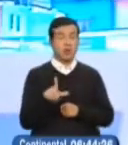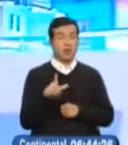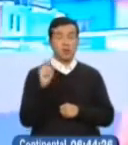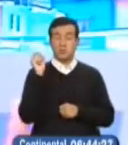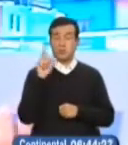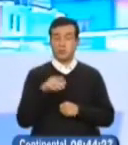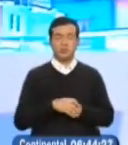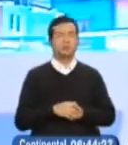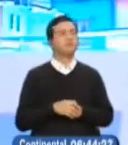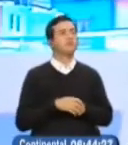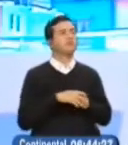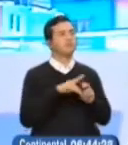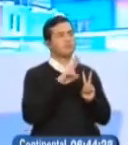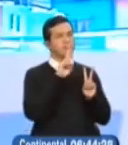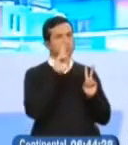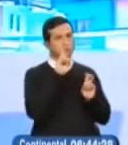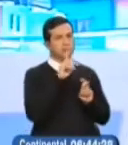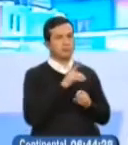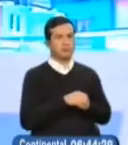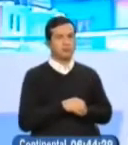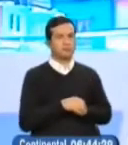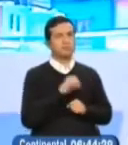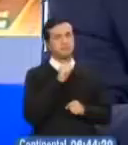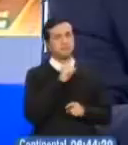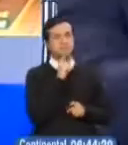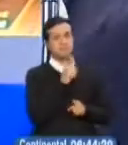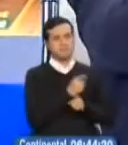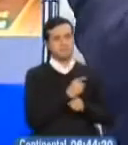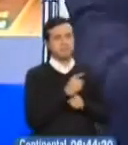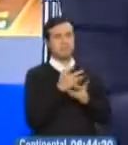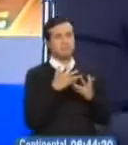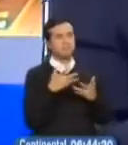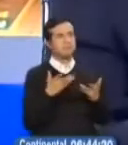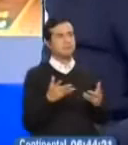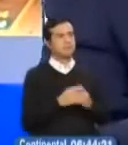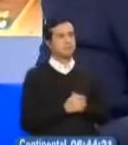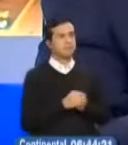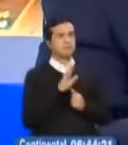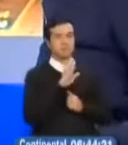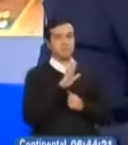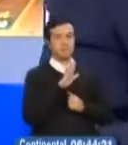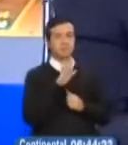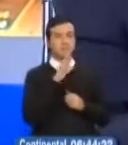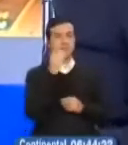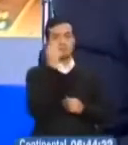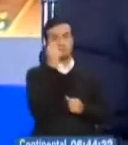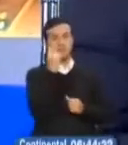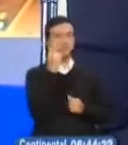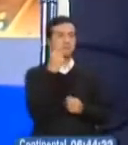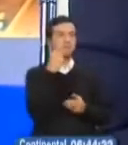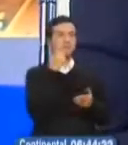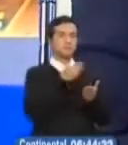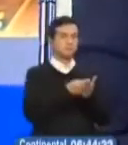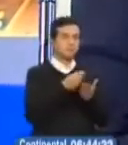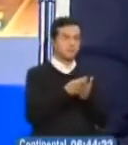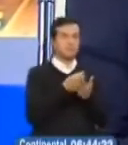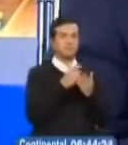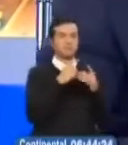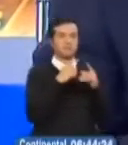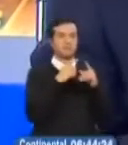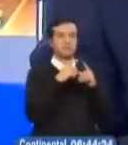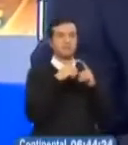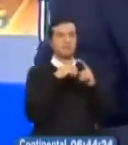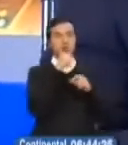costosa. ¿Qué? Pero por un lado, si bien es cierto, se trata de disminuir esa estructura de costo de la importación del físico, del